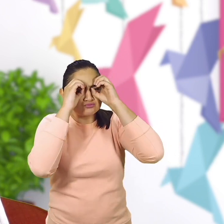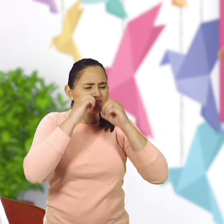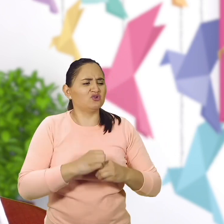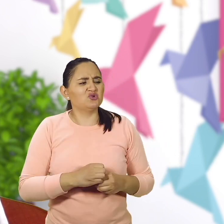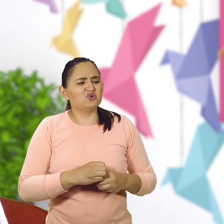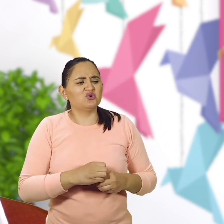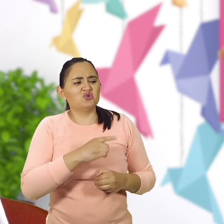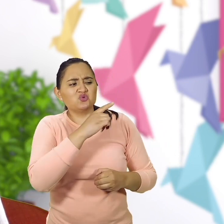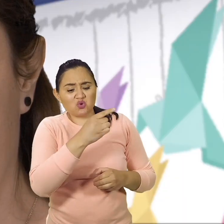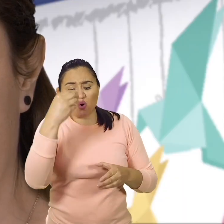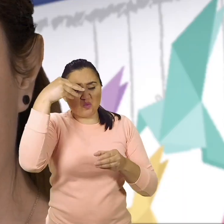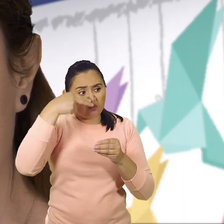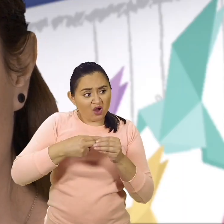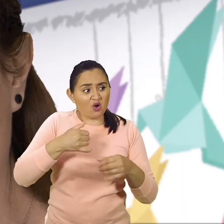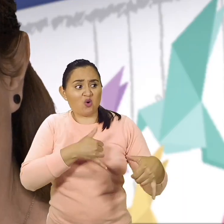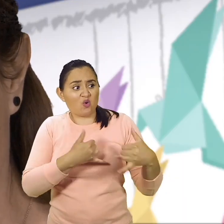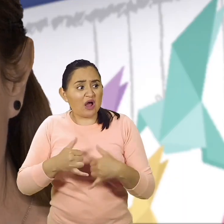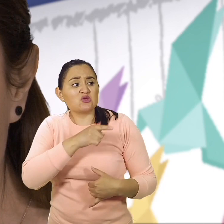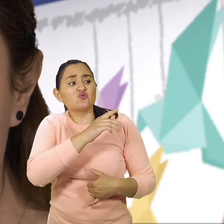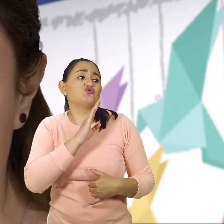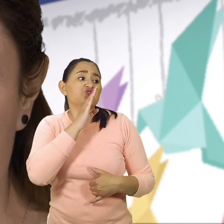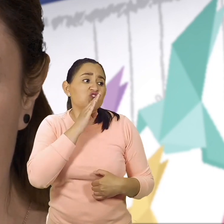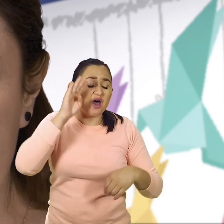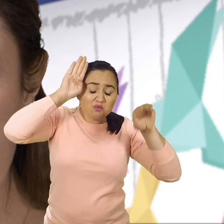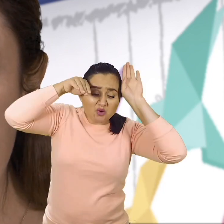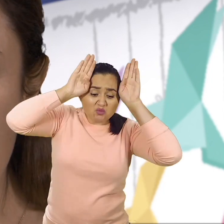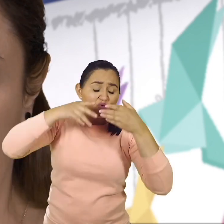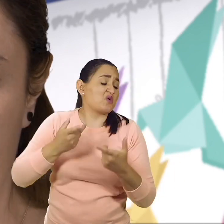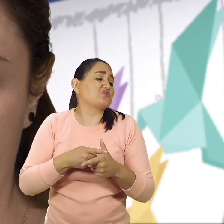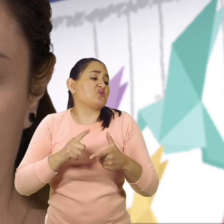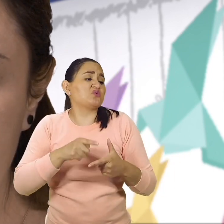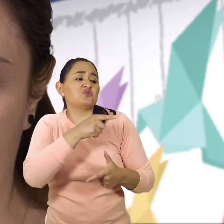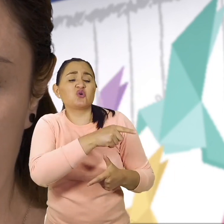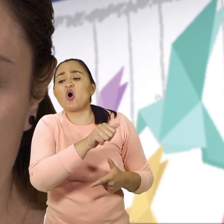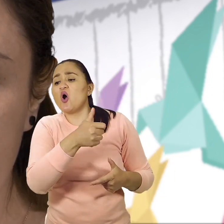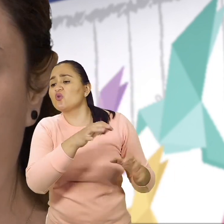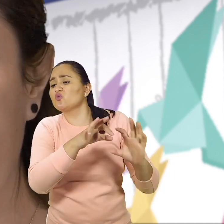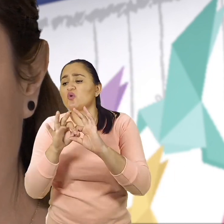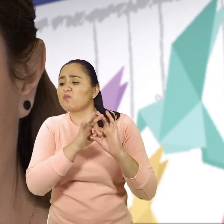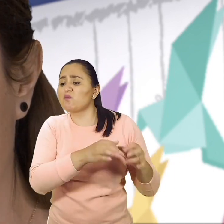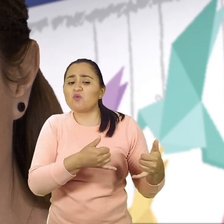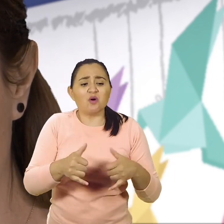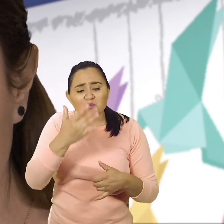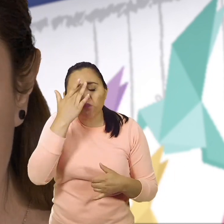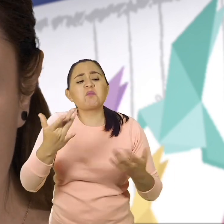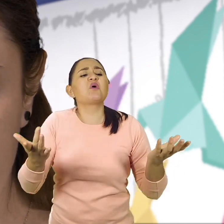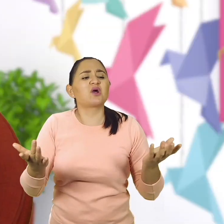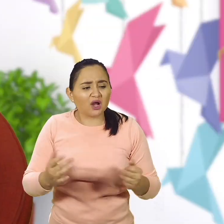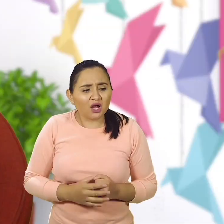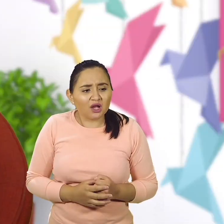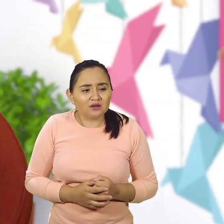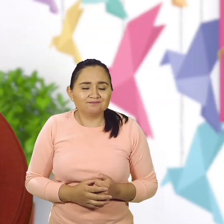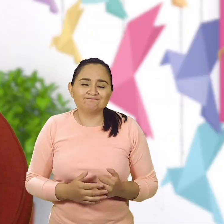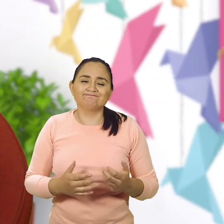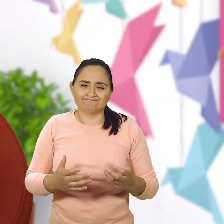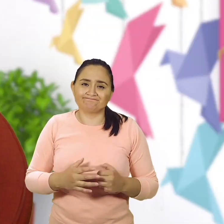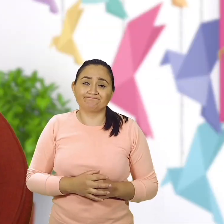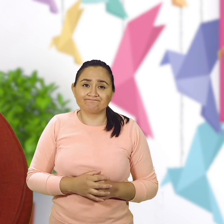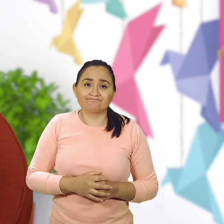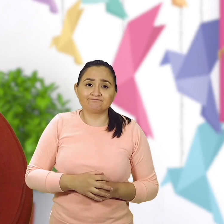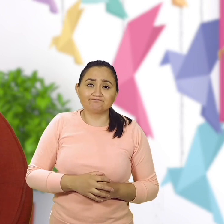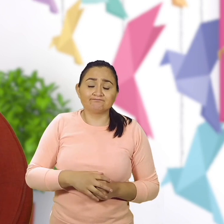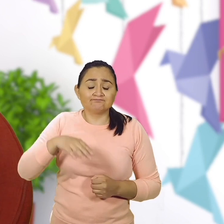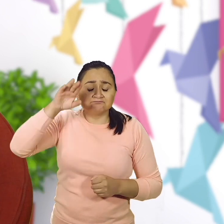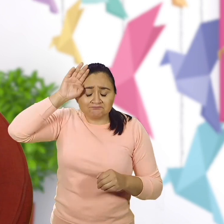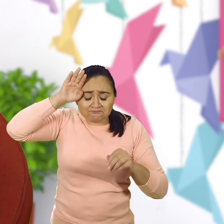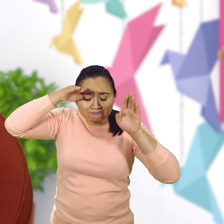le respondió: «Es que si tú juegas, siempre vas a ser el burro. Entonces, ¿para qué juega el resto?». Así que,